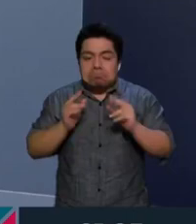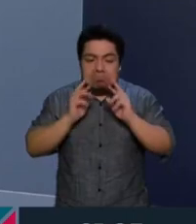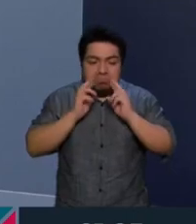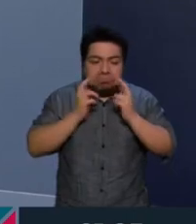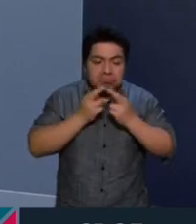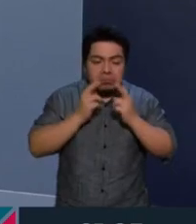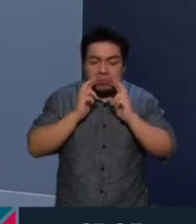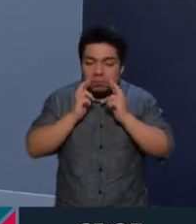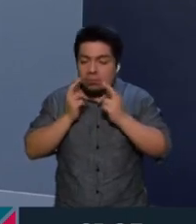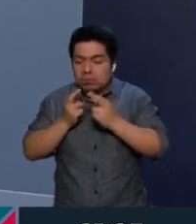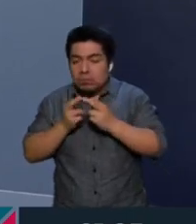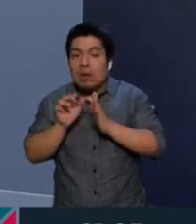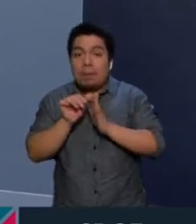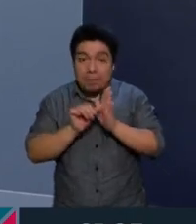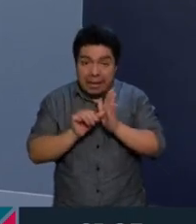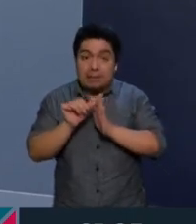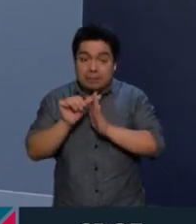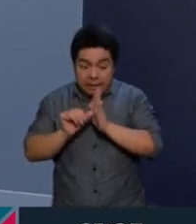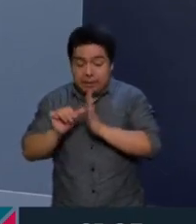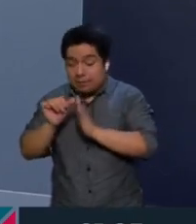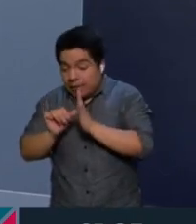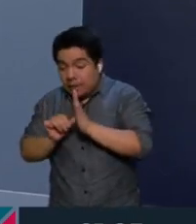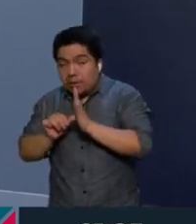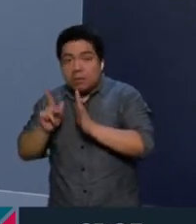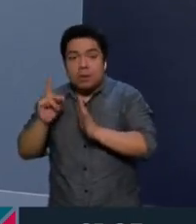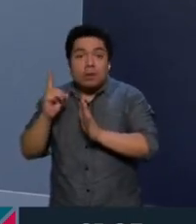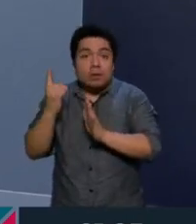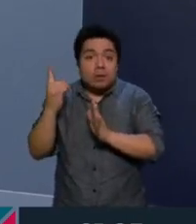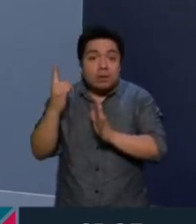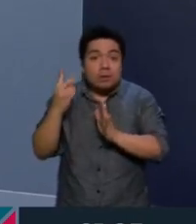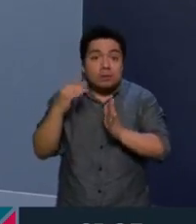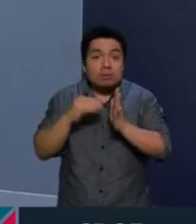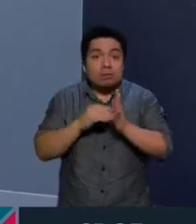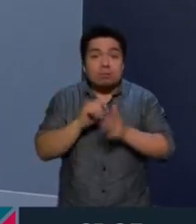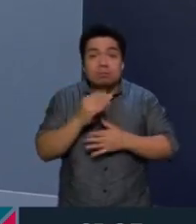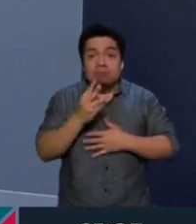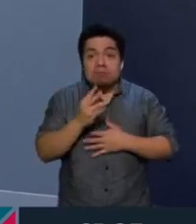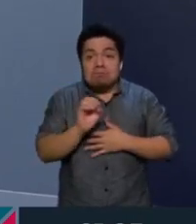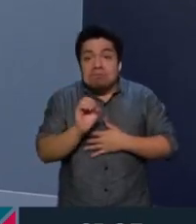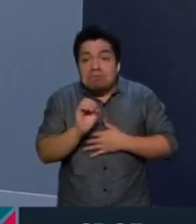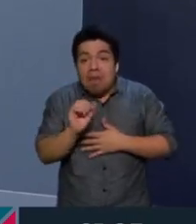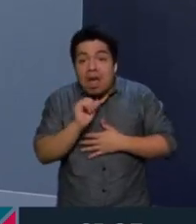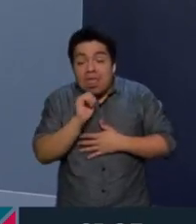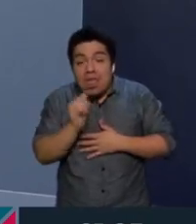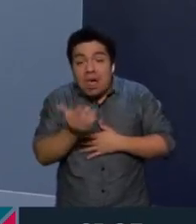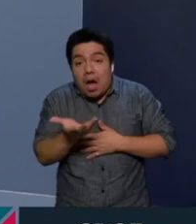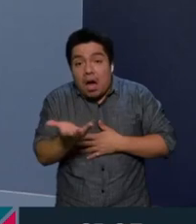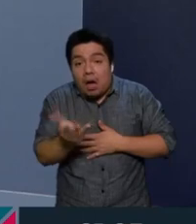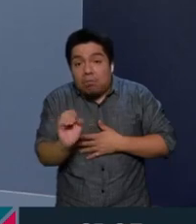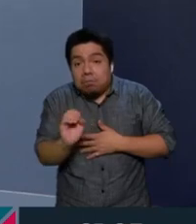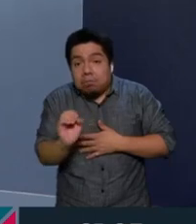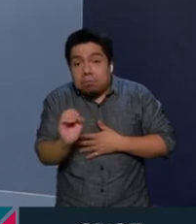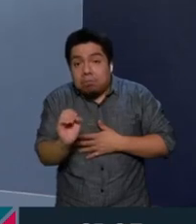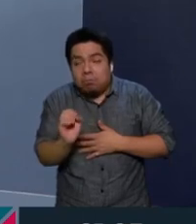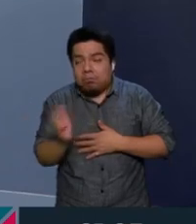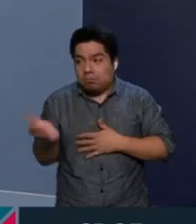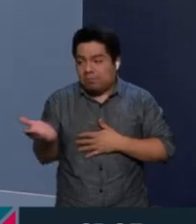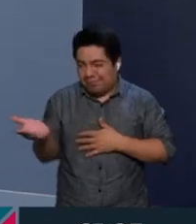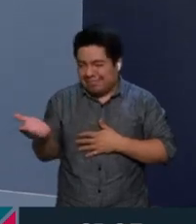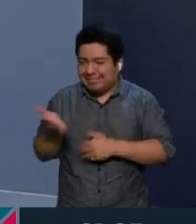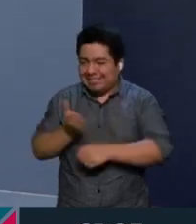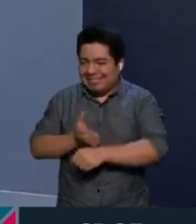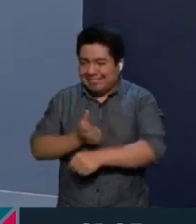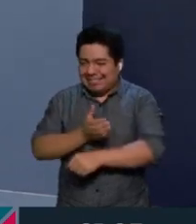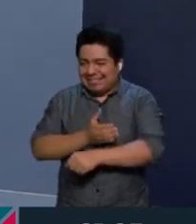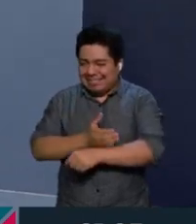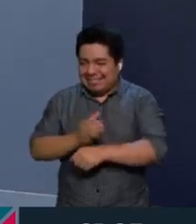deben realizarse mes a mes, pero desde diciembre de 2023 no se ha llevado a cabo ninguna. Y por eso le damos la bienvenida acá a